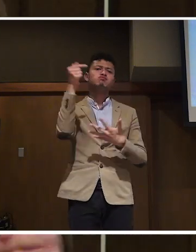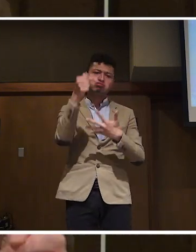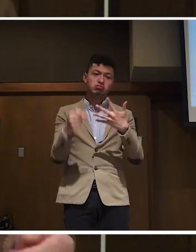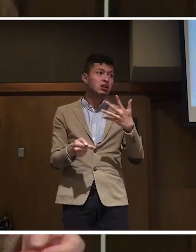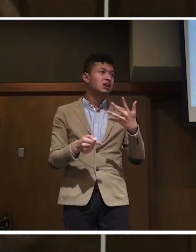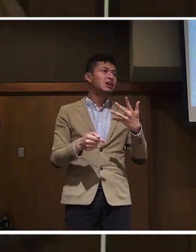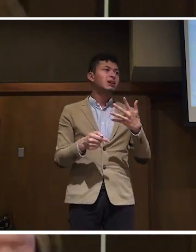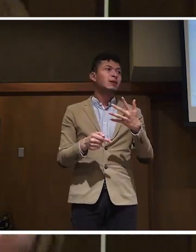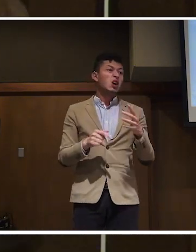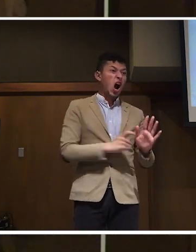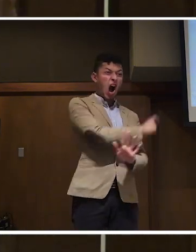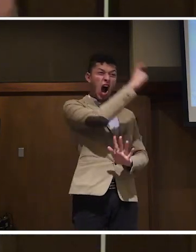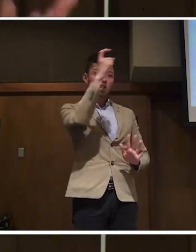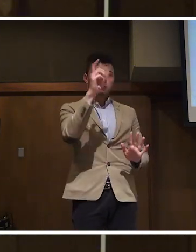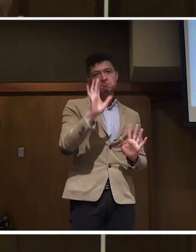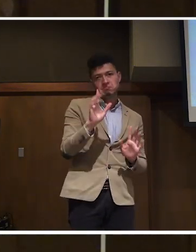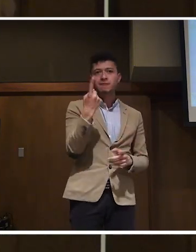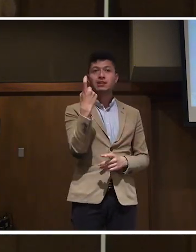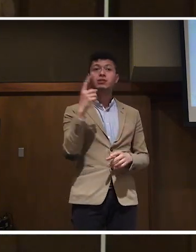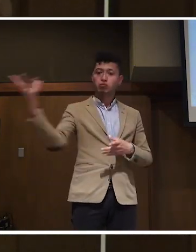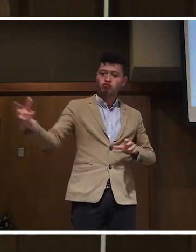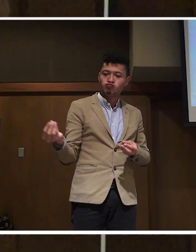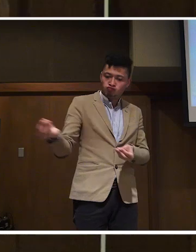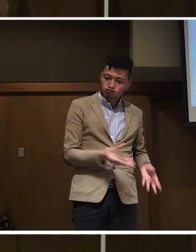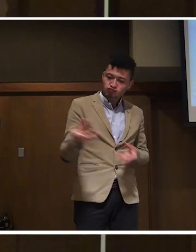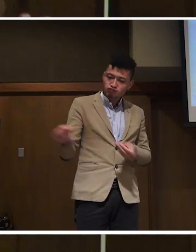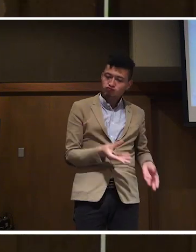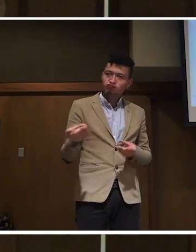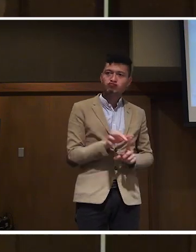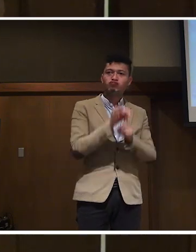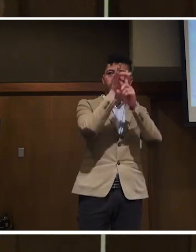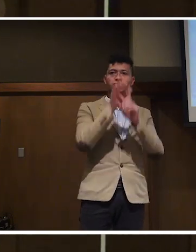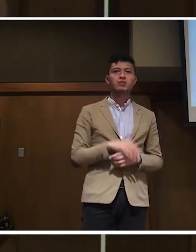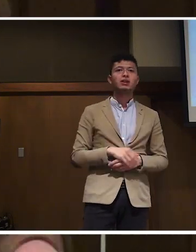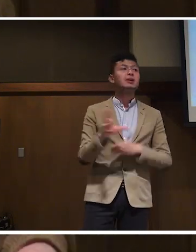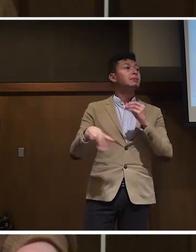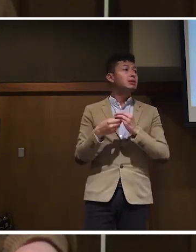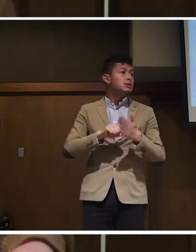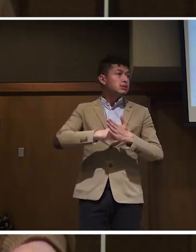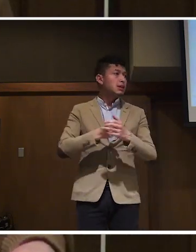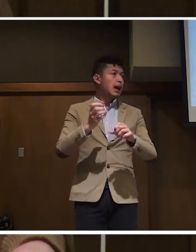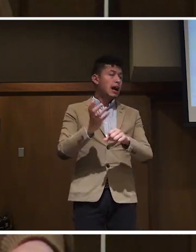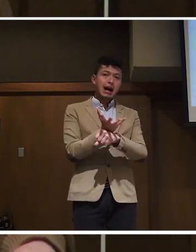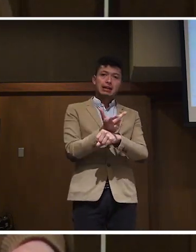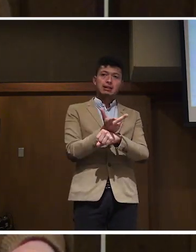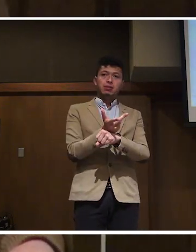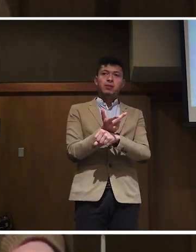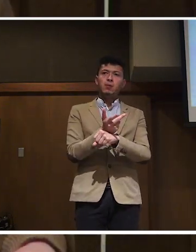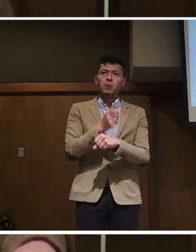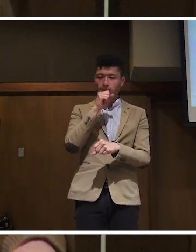enriquece. Una colección de arte que por supuesto es muy buena. A mí me sorprendió, siempre